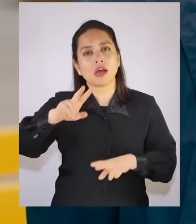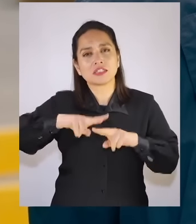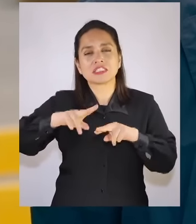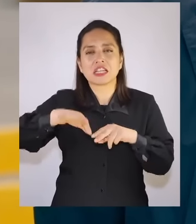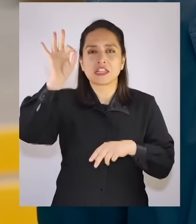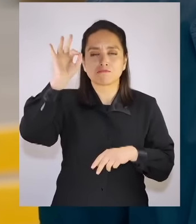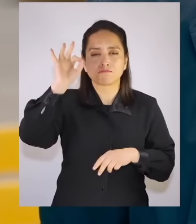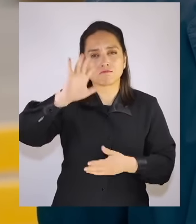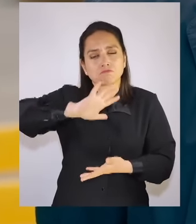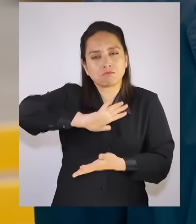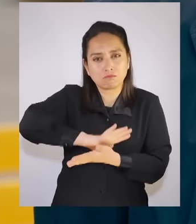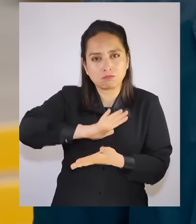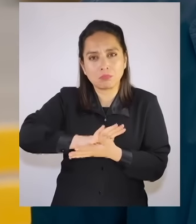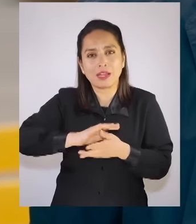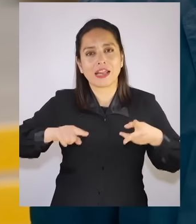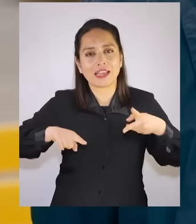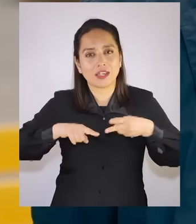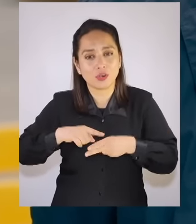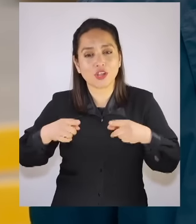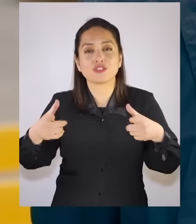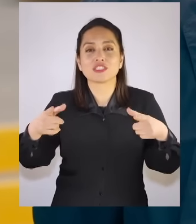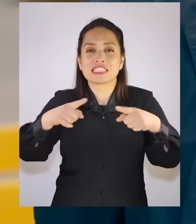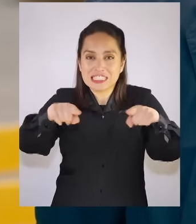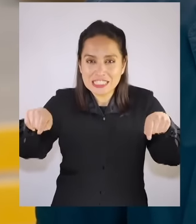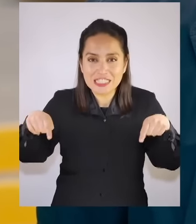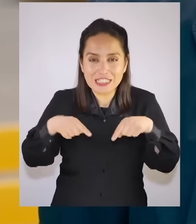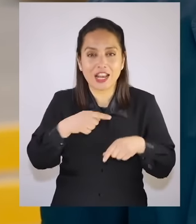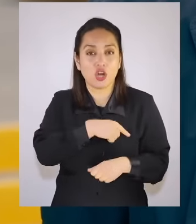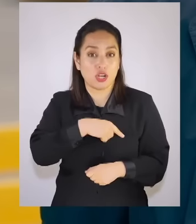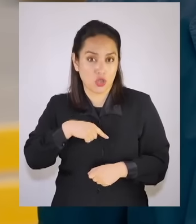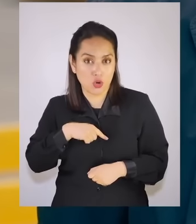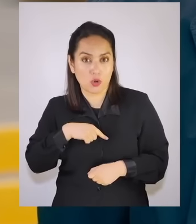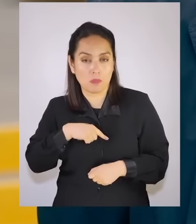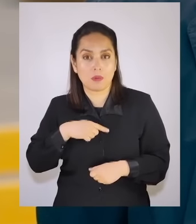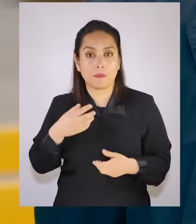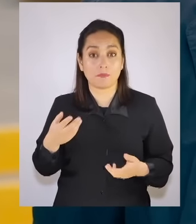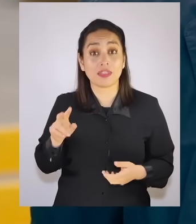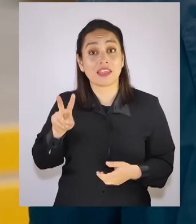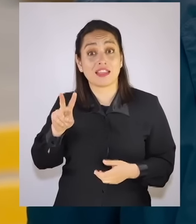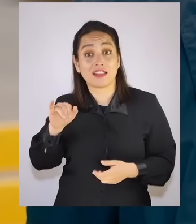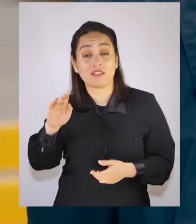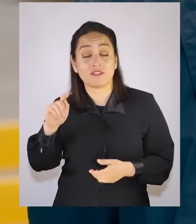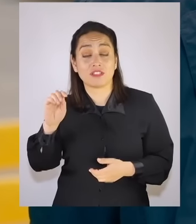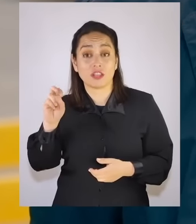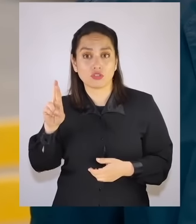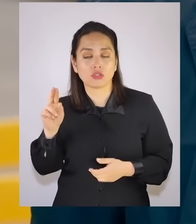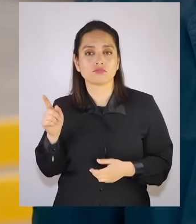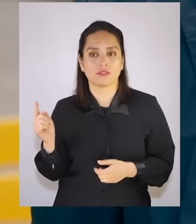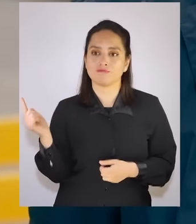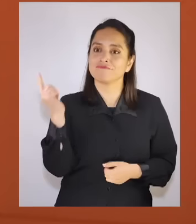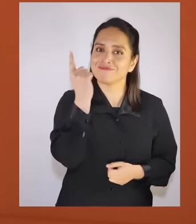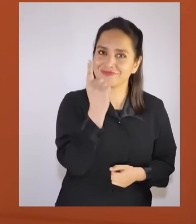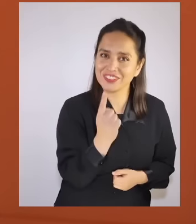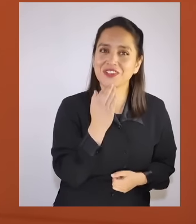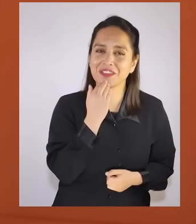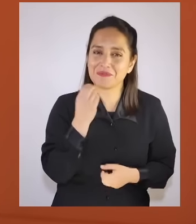ceremonia para inaugurar esta sala con ese nombre. Y el Víctor Mowat, el bisnieto, estaba presente.